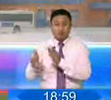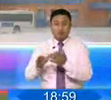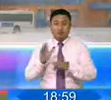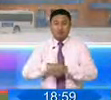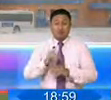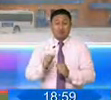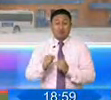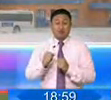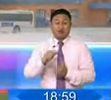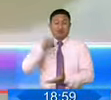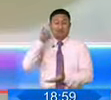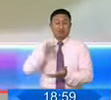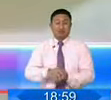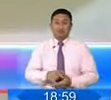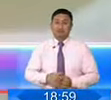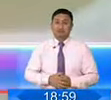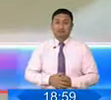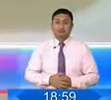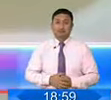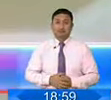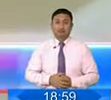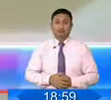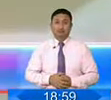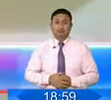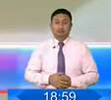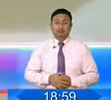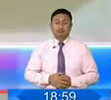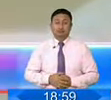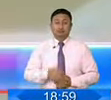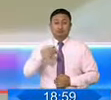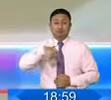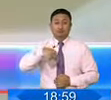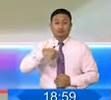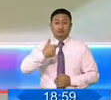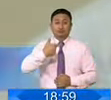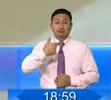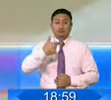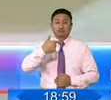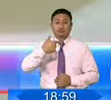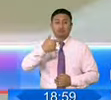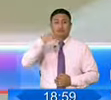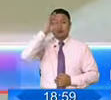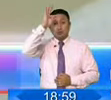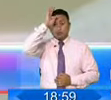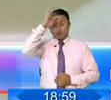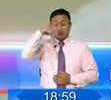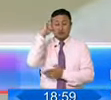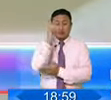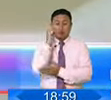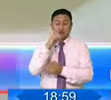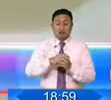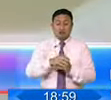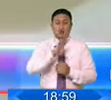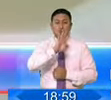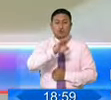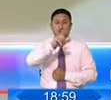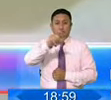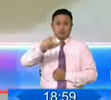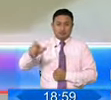la gravedad de su estado. Bueno, a nuestra institución, a nuestro centro de urgencia y emergencia, llegaron 4